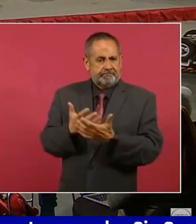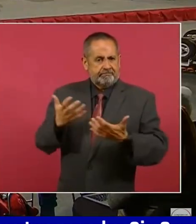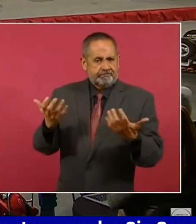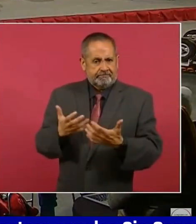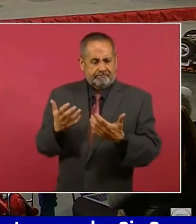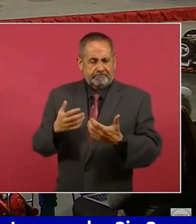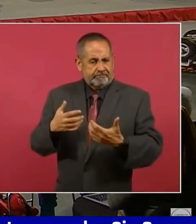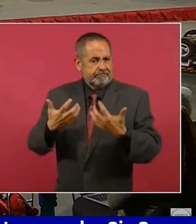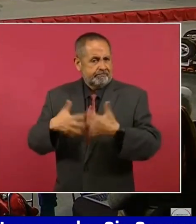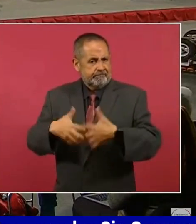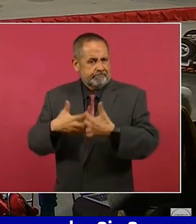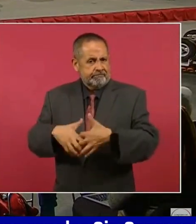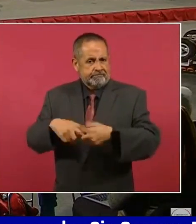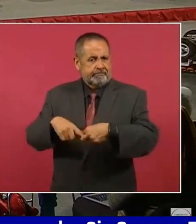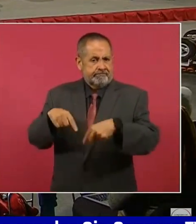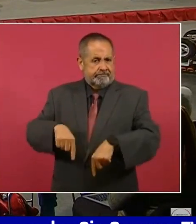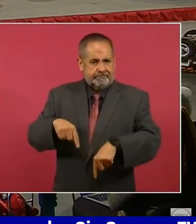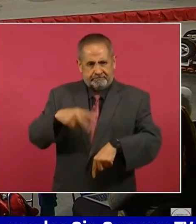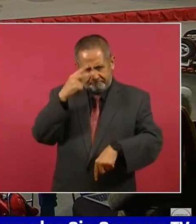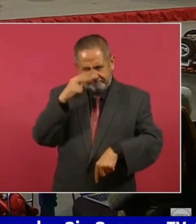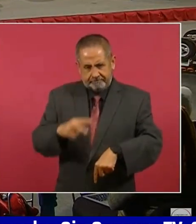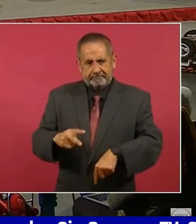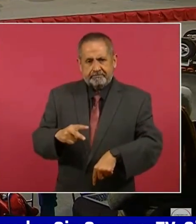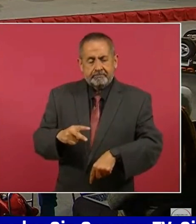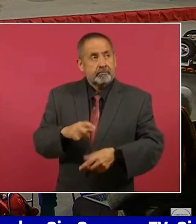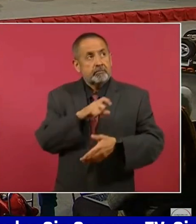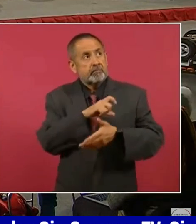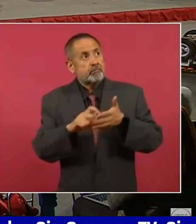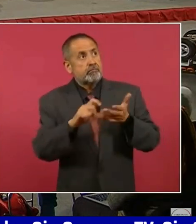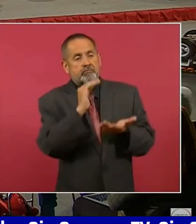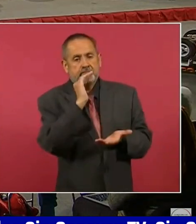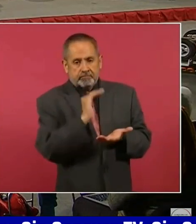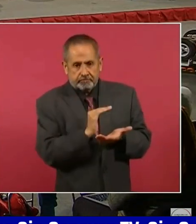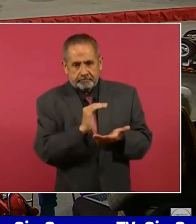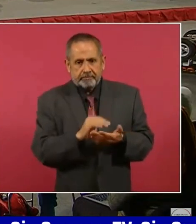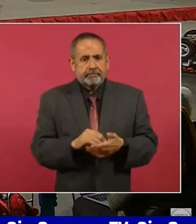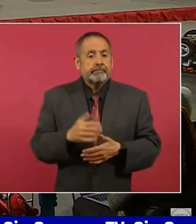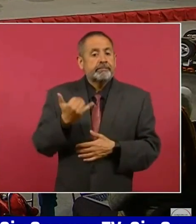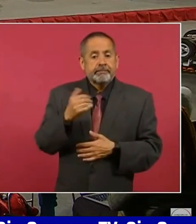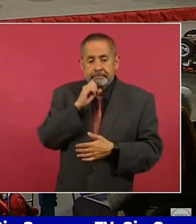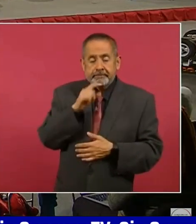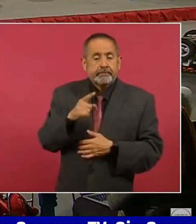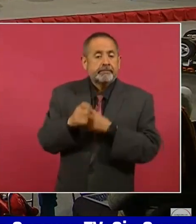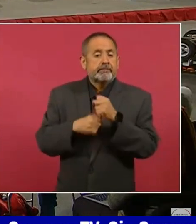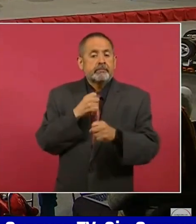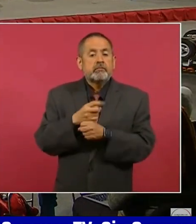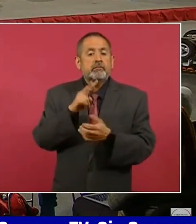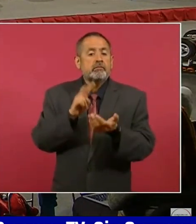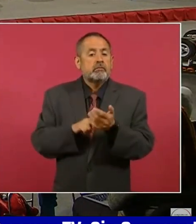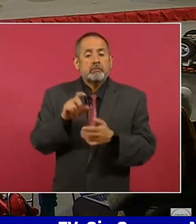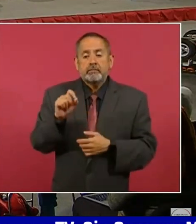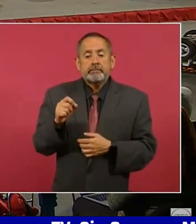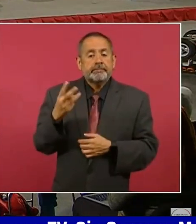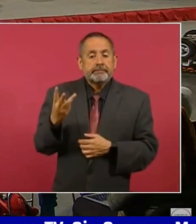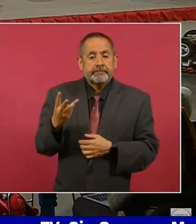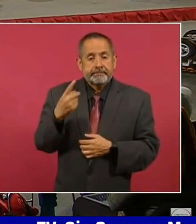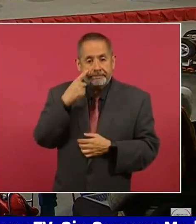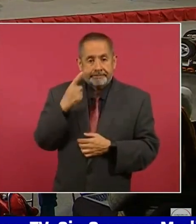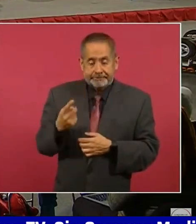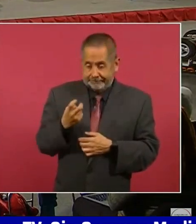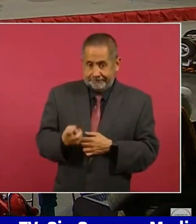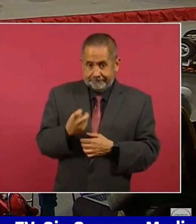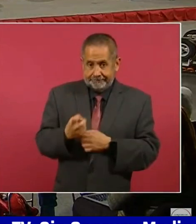la producción de gasolinas y en el 2023, este